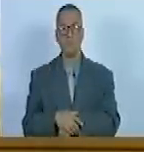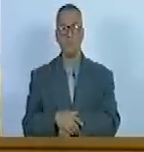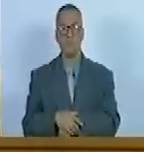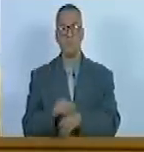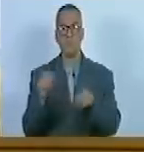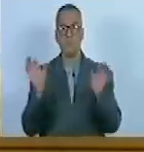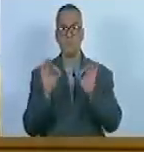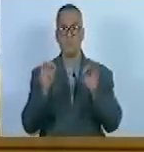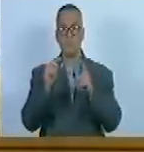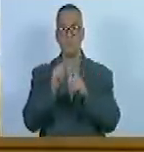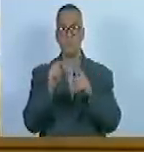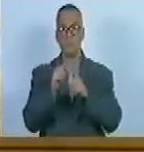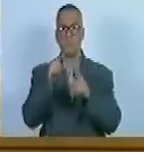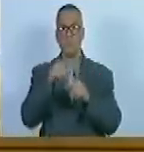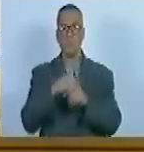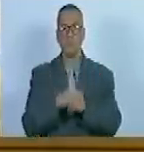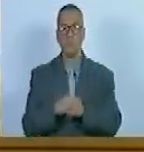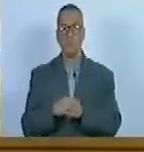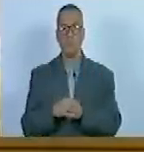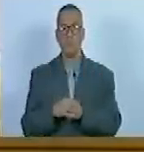No hay nadie más anotando el derecho a palabra.